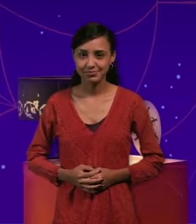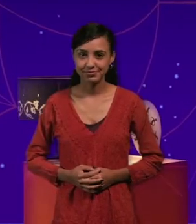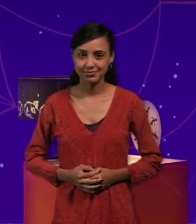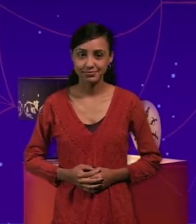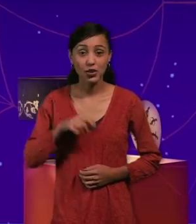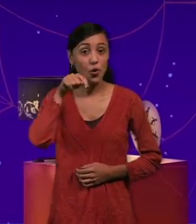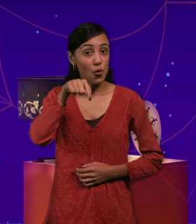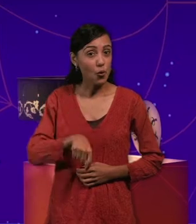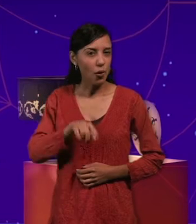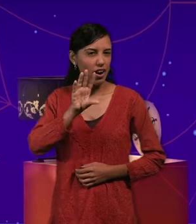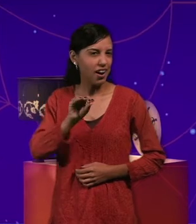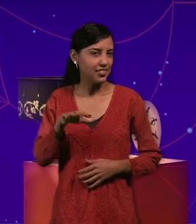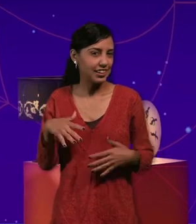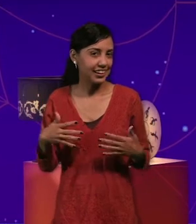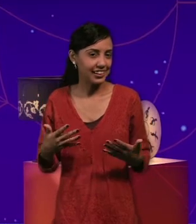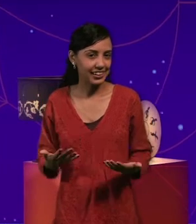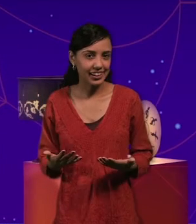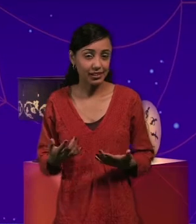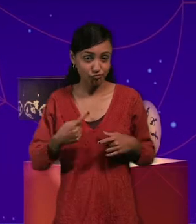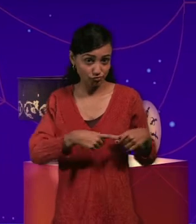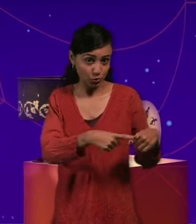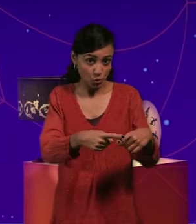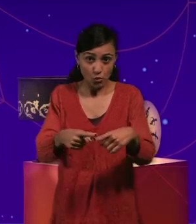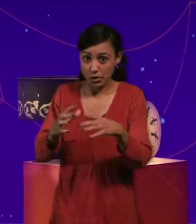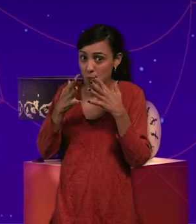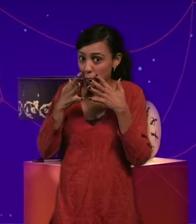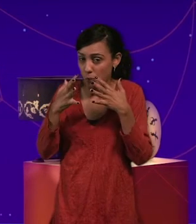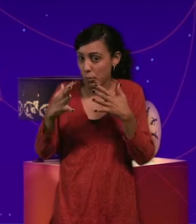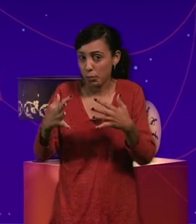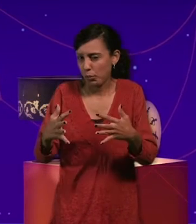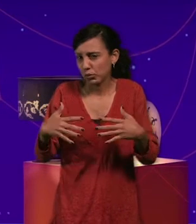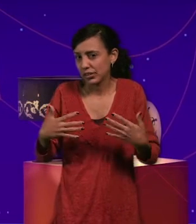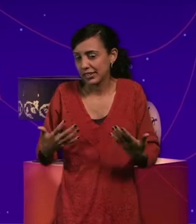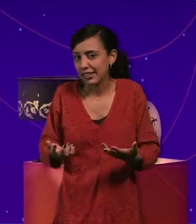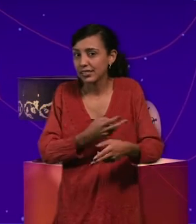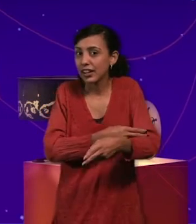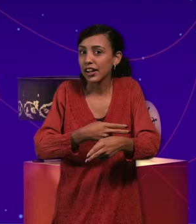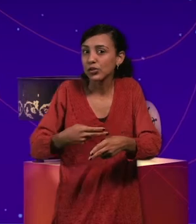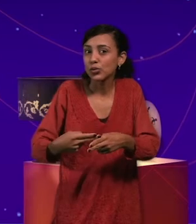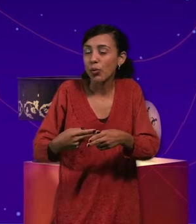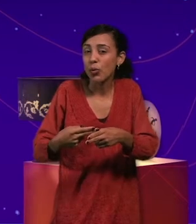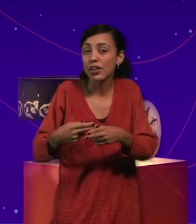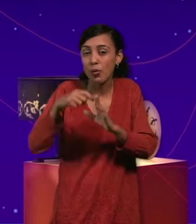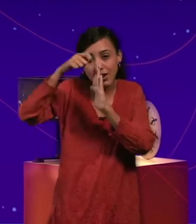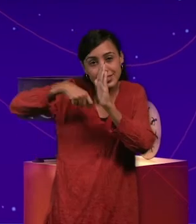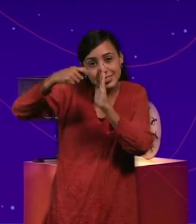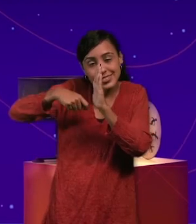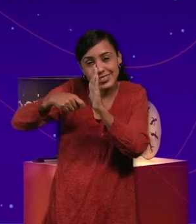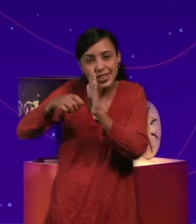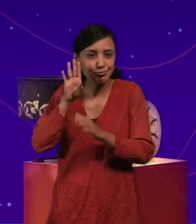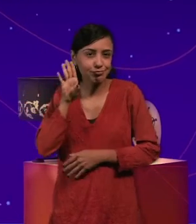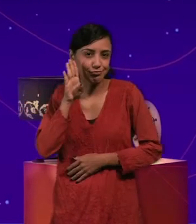Y hoy vamos a hablar de unos artilugios que jugaron un papel muy importante en la historia del cine y de la animación,